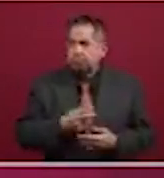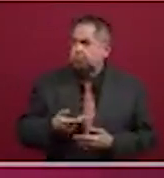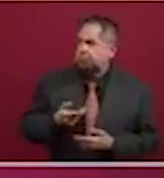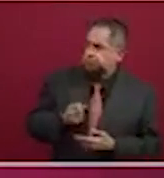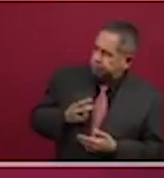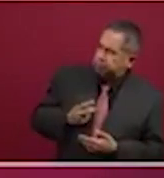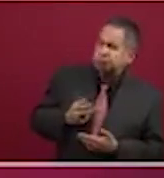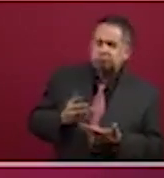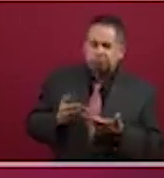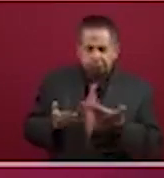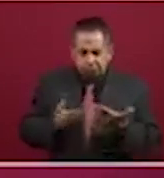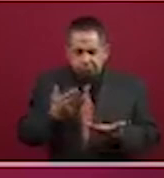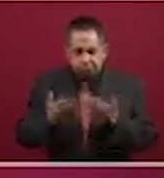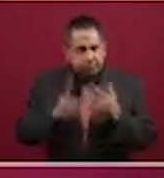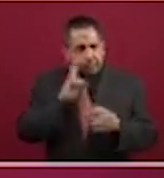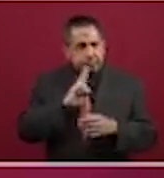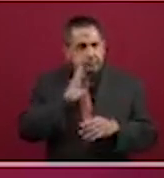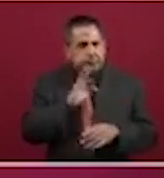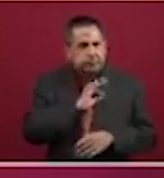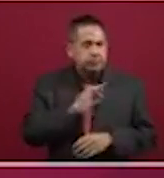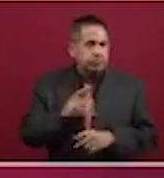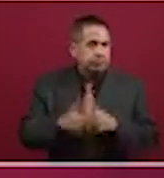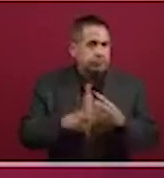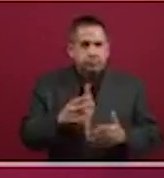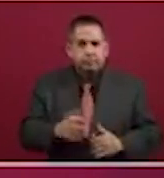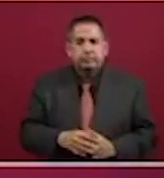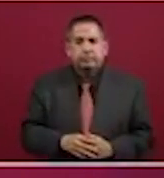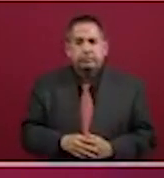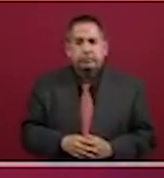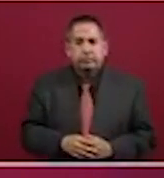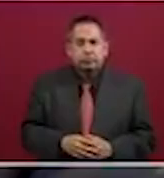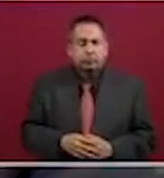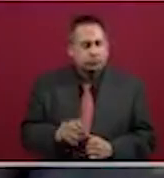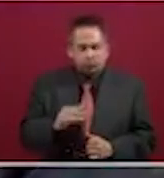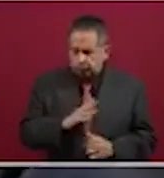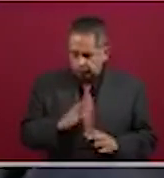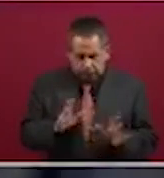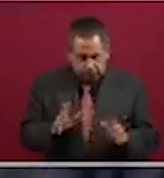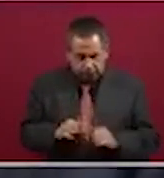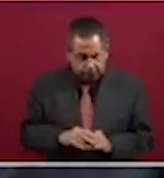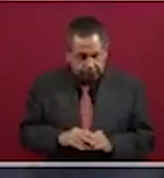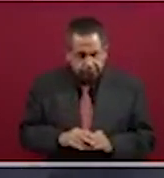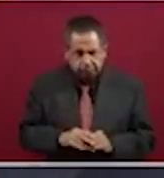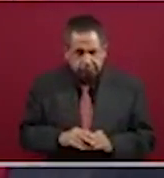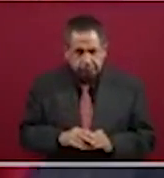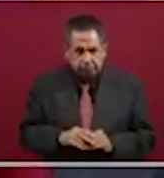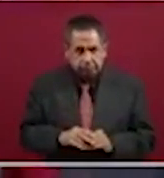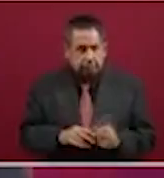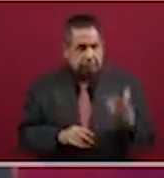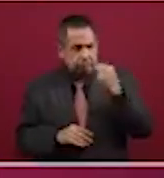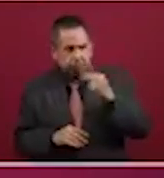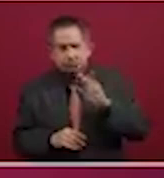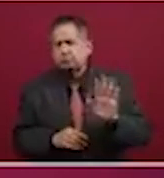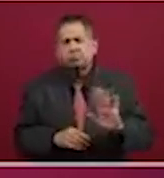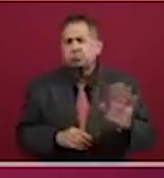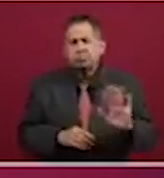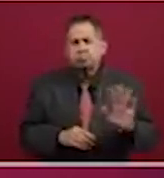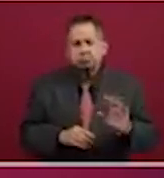y este no se opusieron